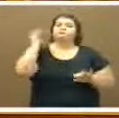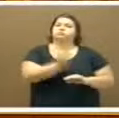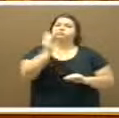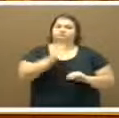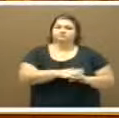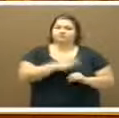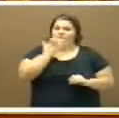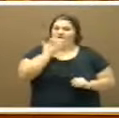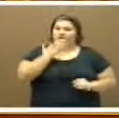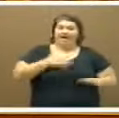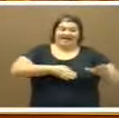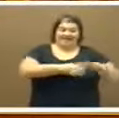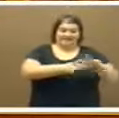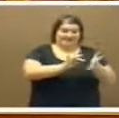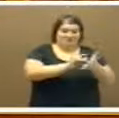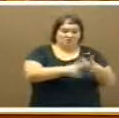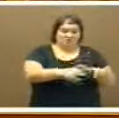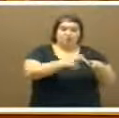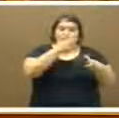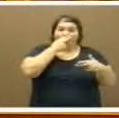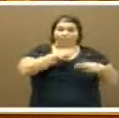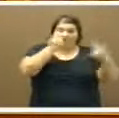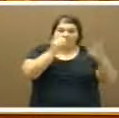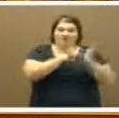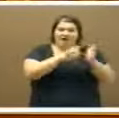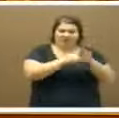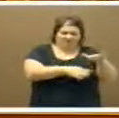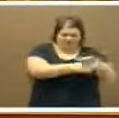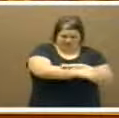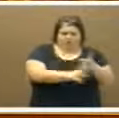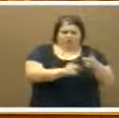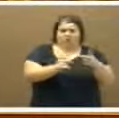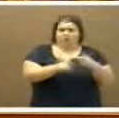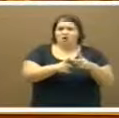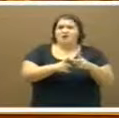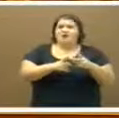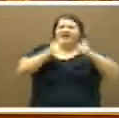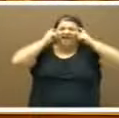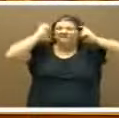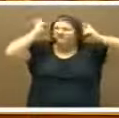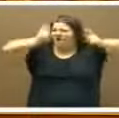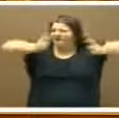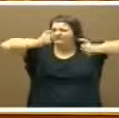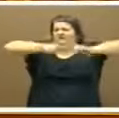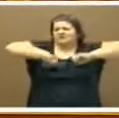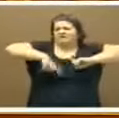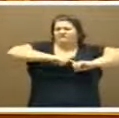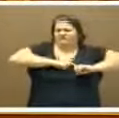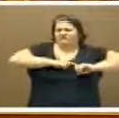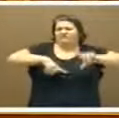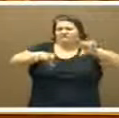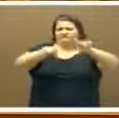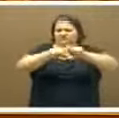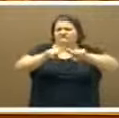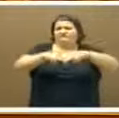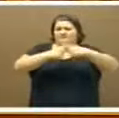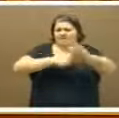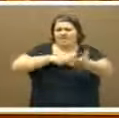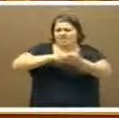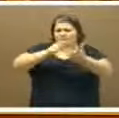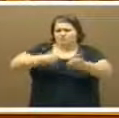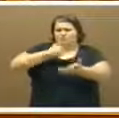la del acceso a unos servicios públicos y de calidad para todos, la del esfuerzo sobrehumano que tienen que hacer las familias y las empresas para pagar sus impuestos.